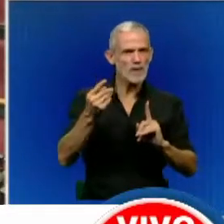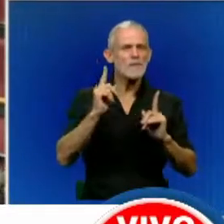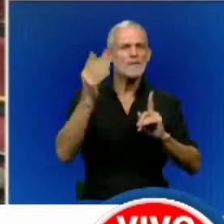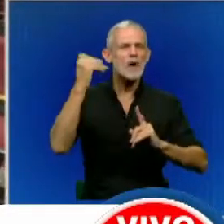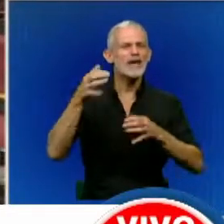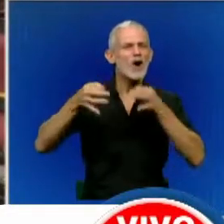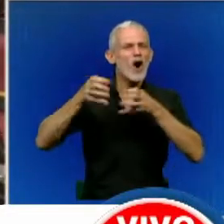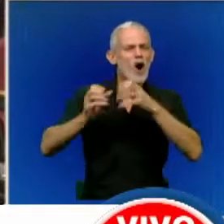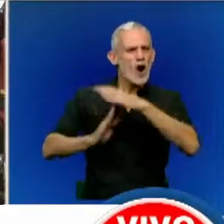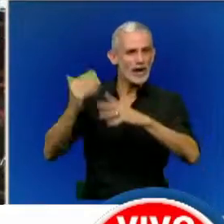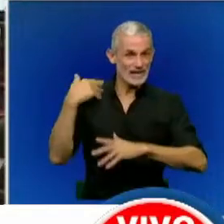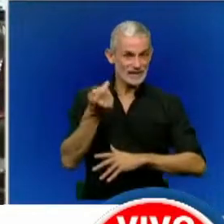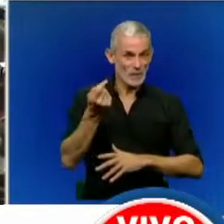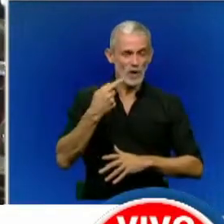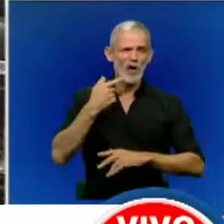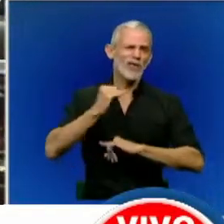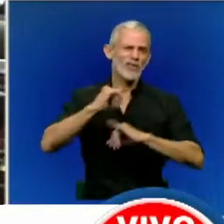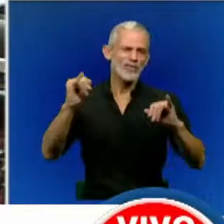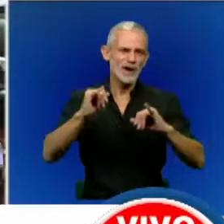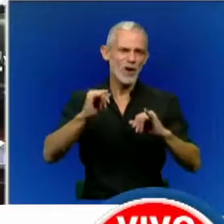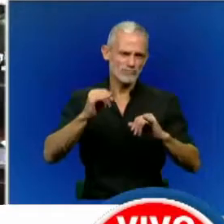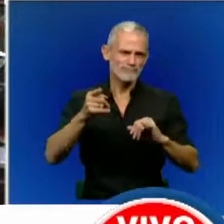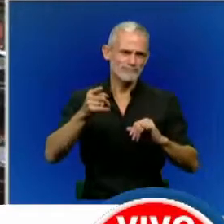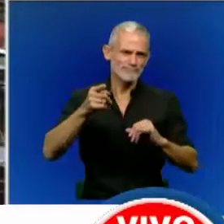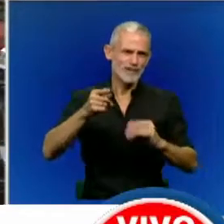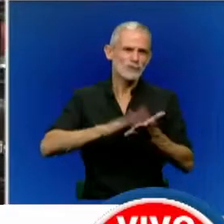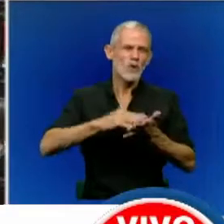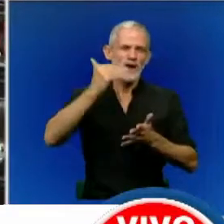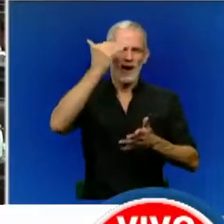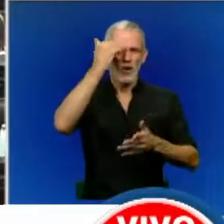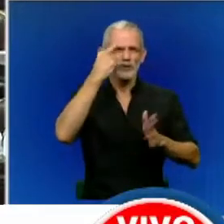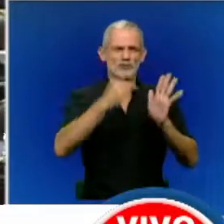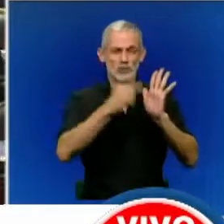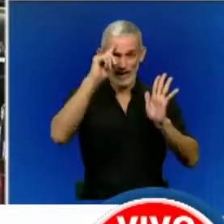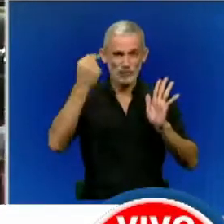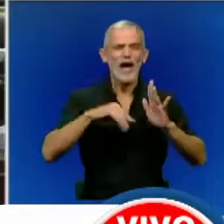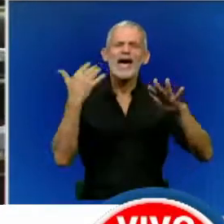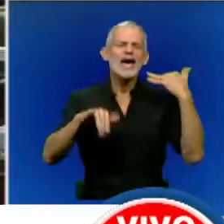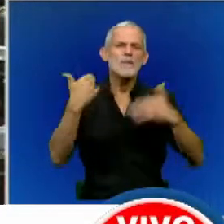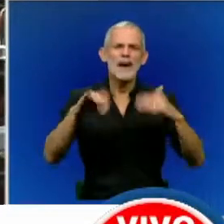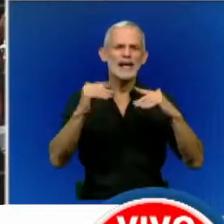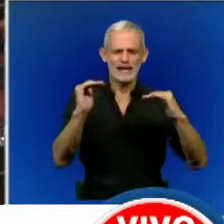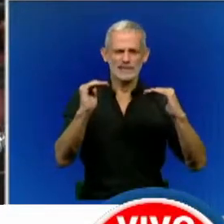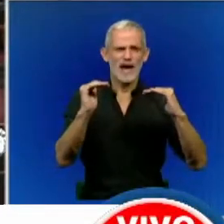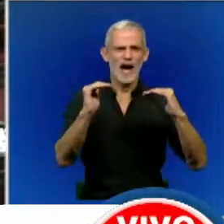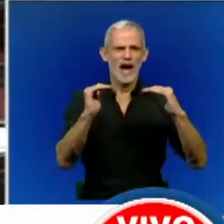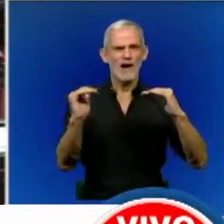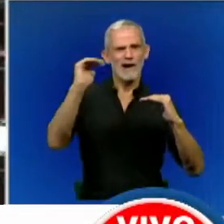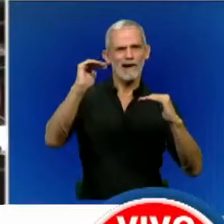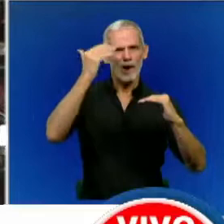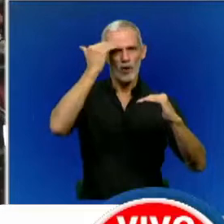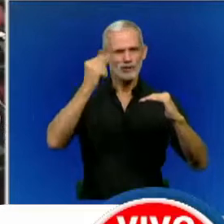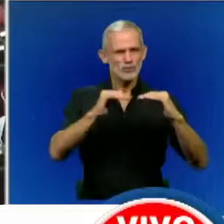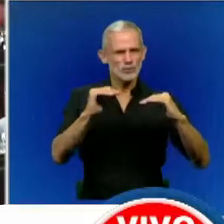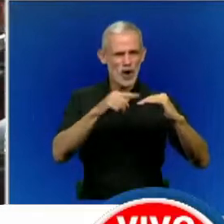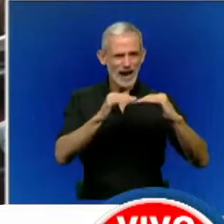la Corte en fallo reciente y se dice siempre en doctrina constitucional, ninguna emergencia está por arriba de la Constitución. Y